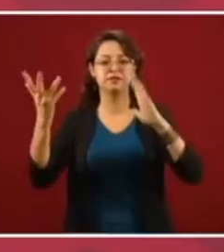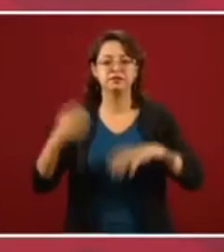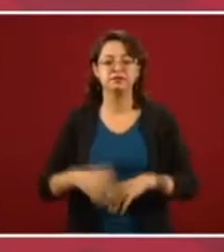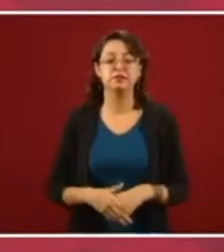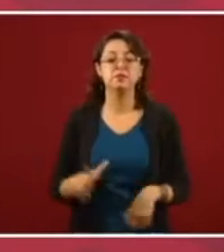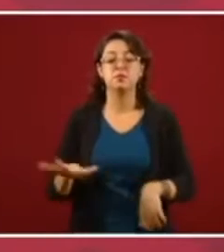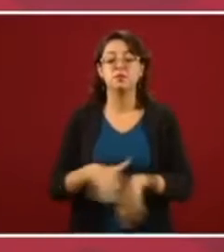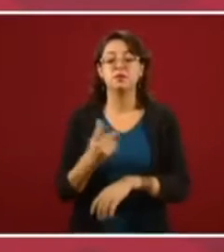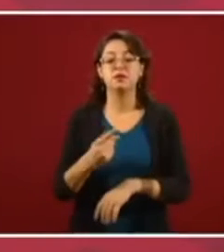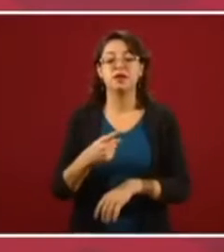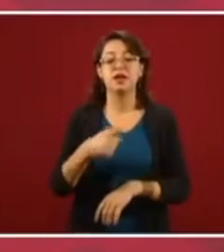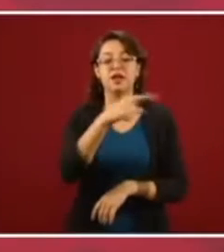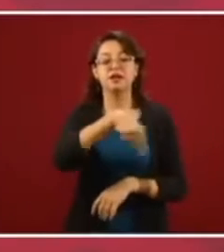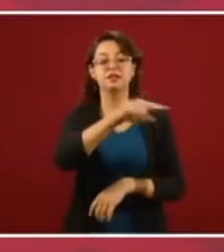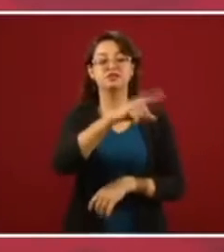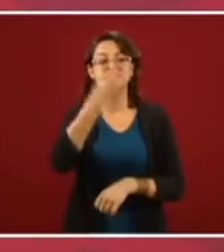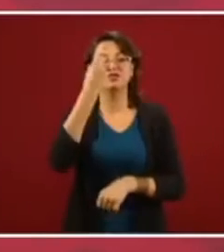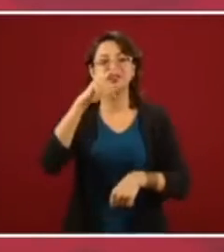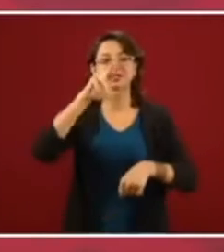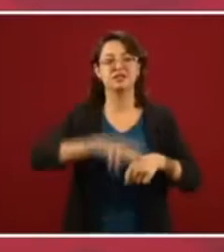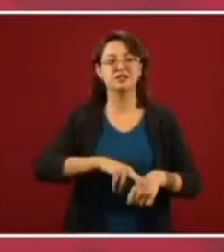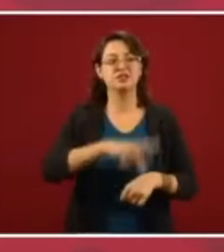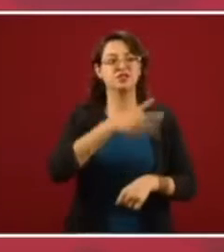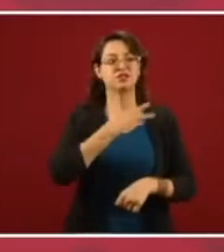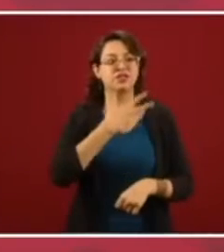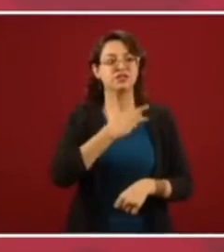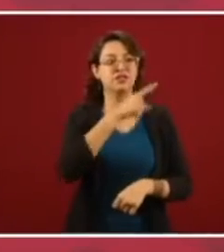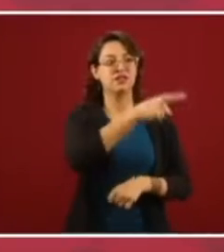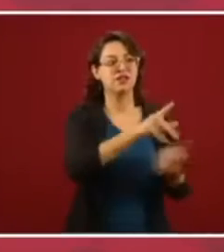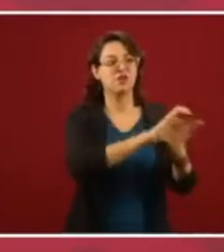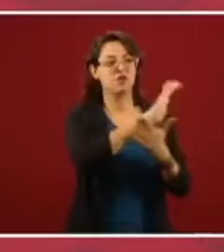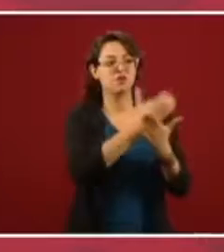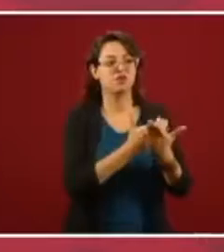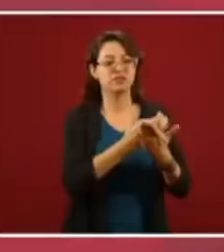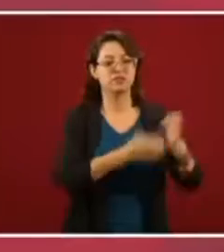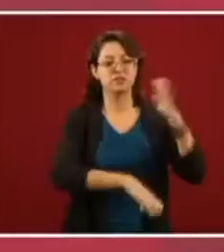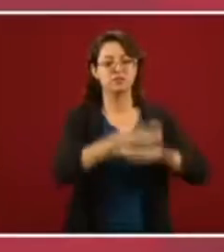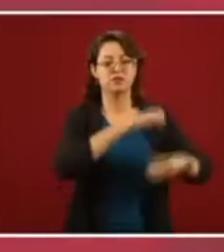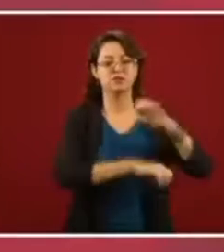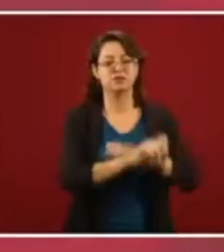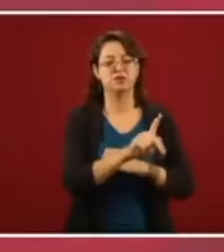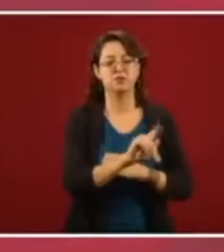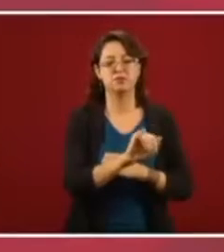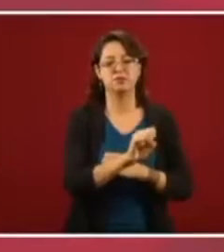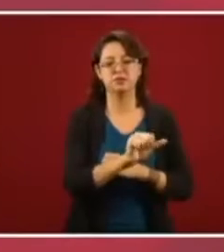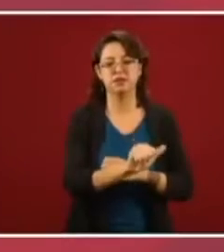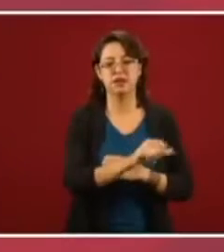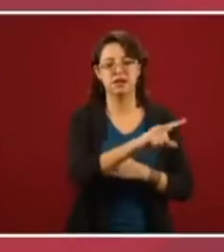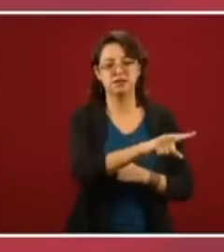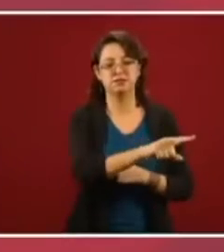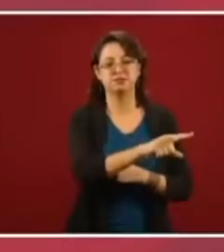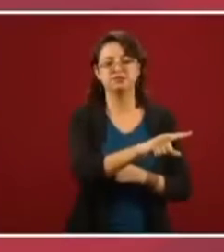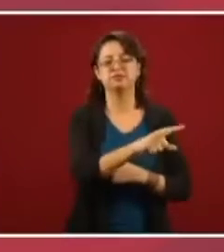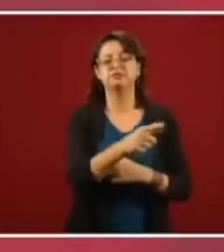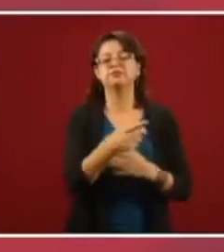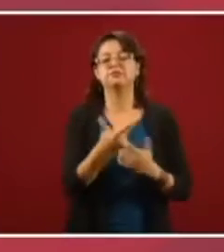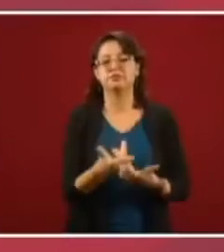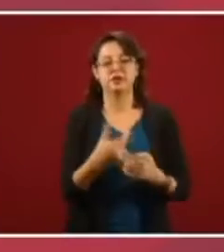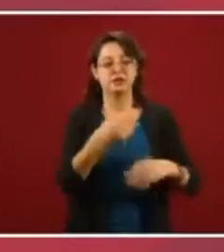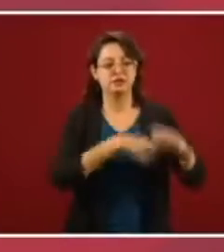que tienen con la empresa PISA, que era la que